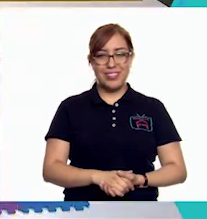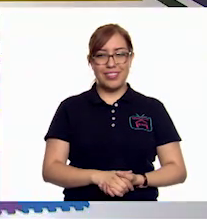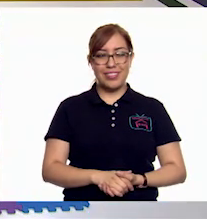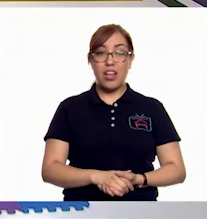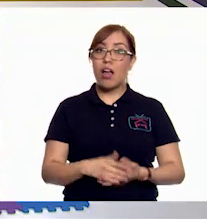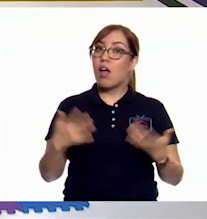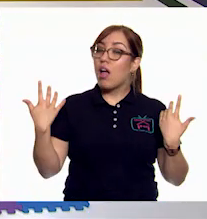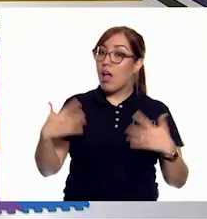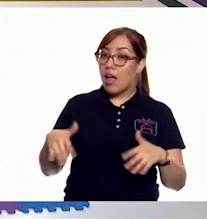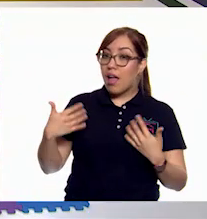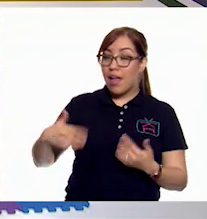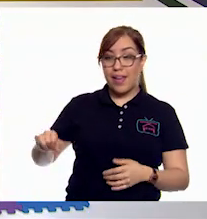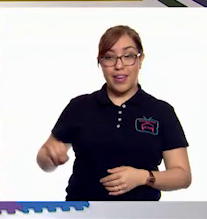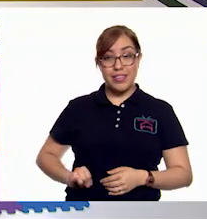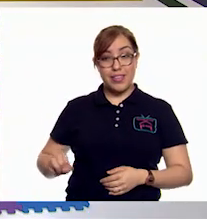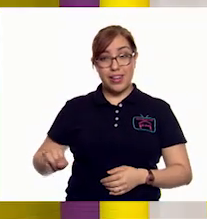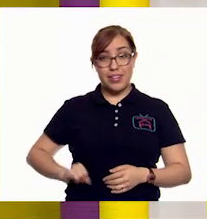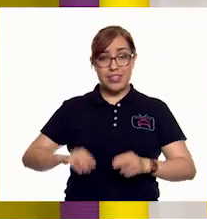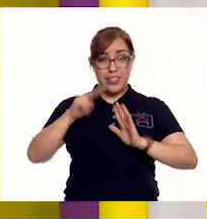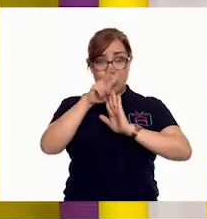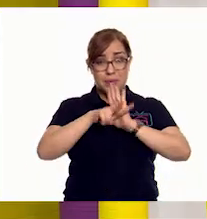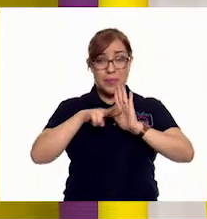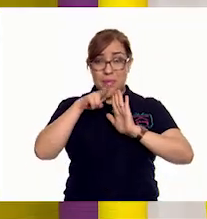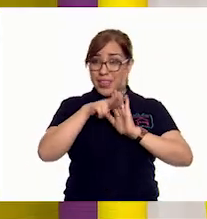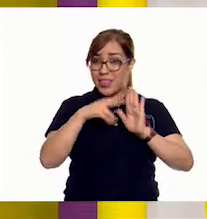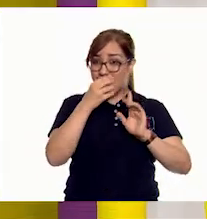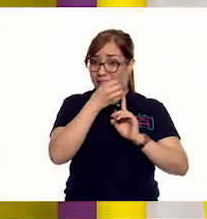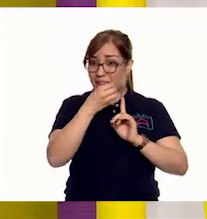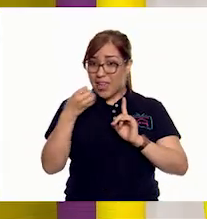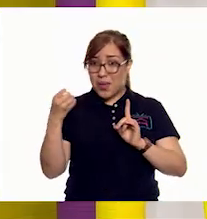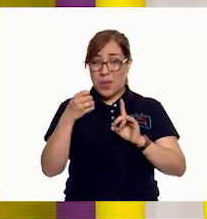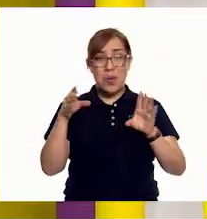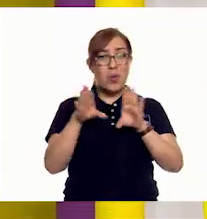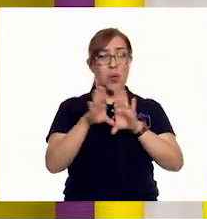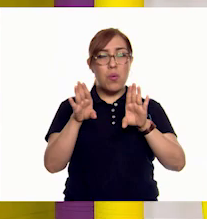Qué interesante estuvo este video y ver cómo van aprendiendo cosas que les